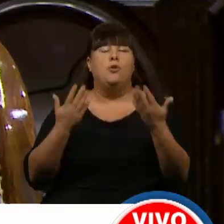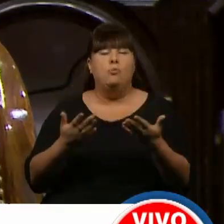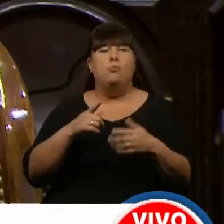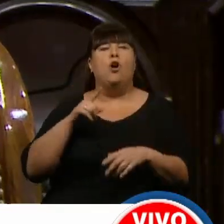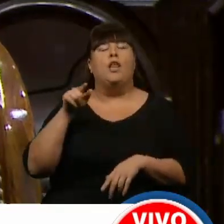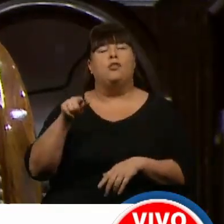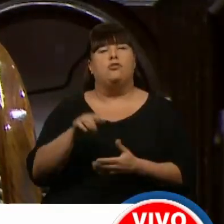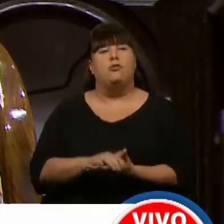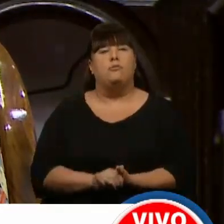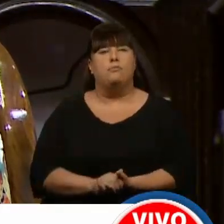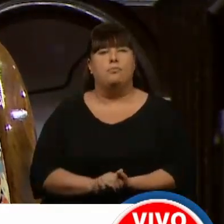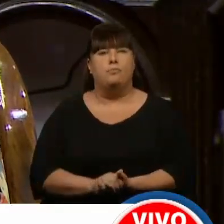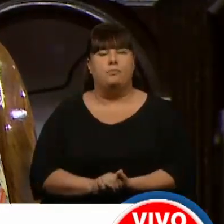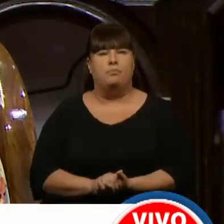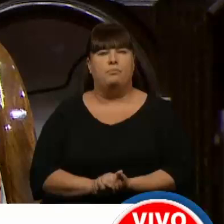no solo